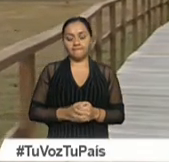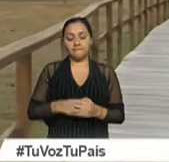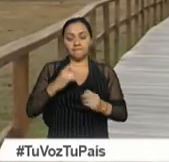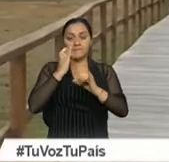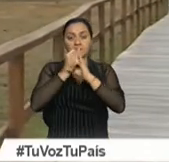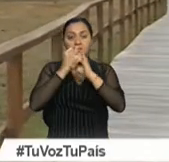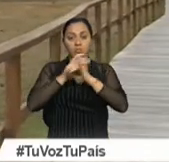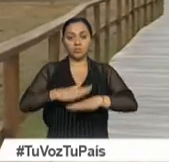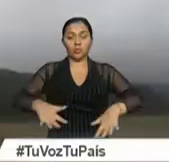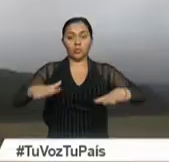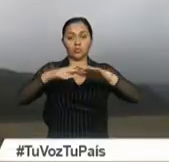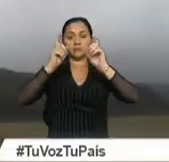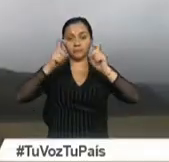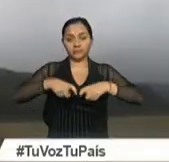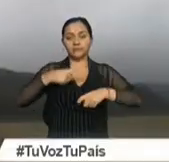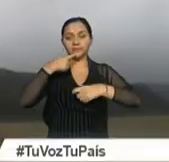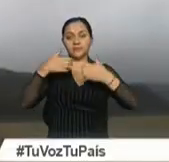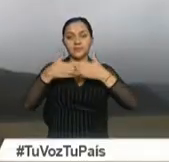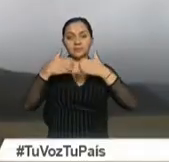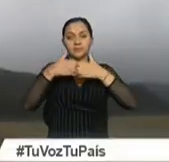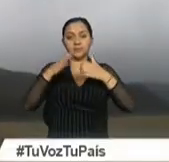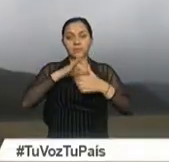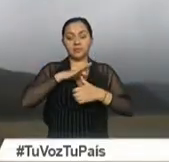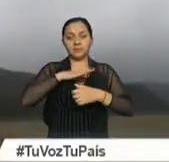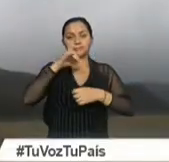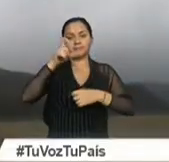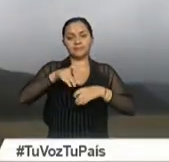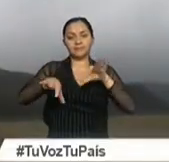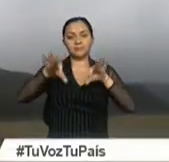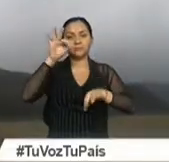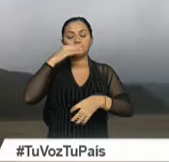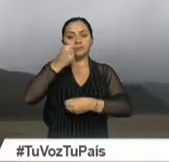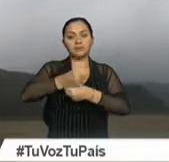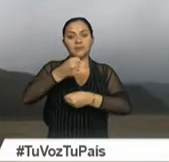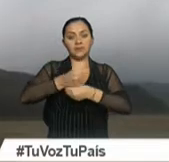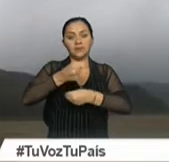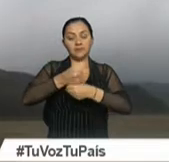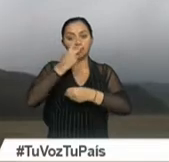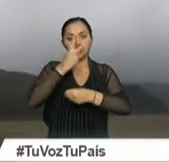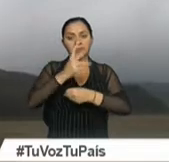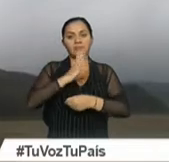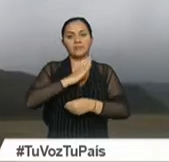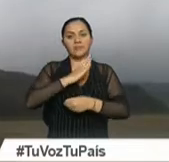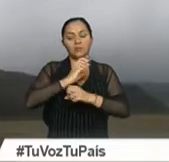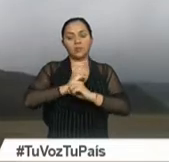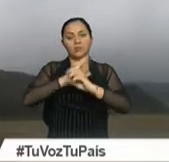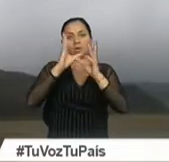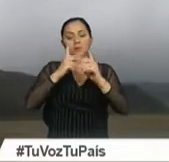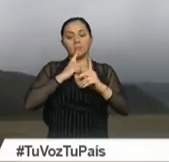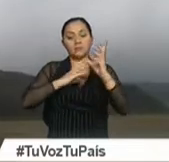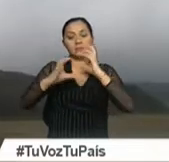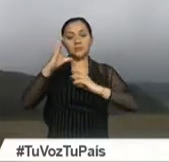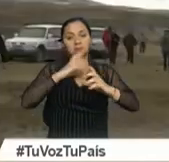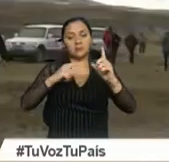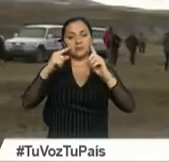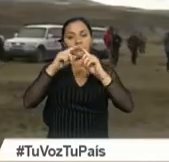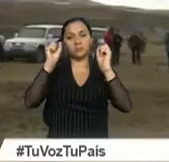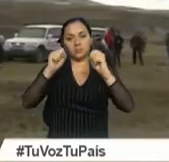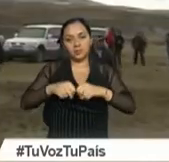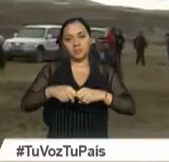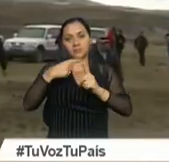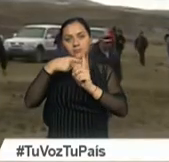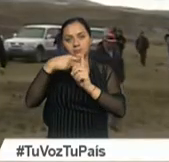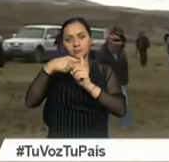instituciones involucradas a través de sus equipos técnicos se encuentran trabajando en parámetros técnicos y científicos para habilitar estas